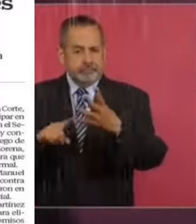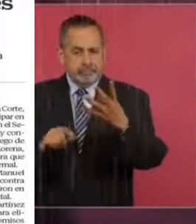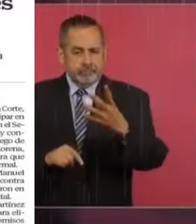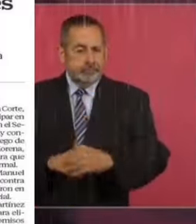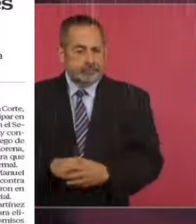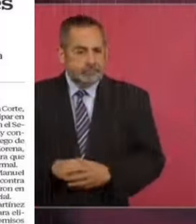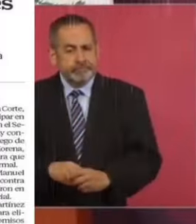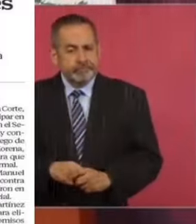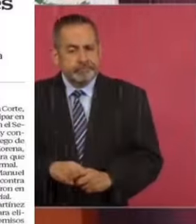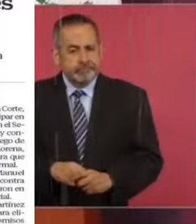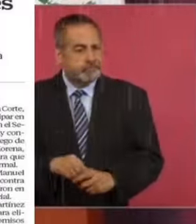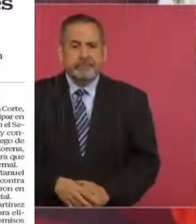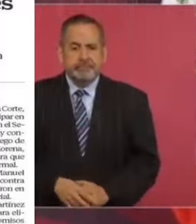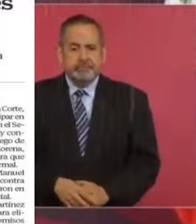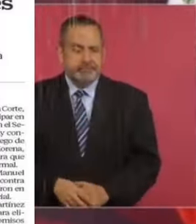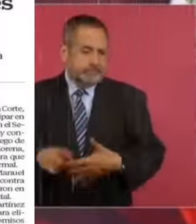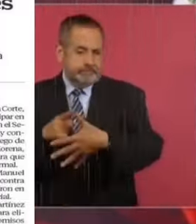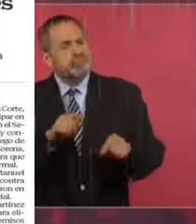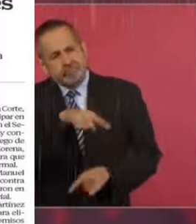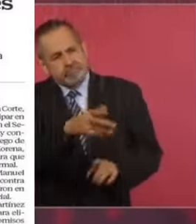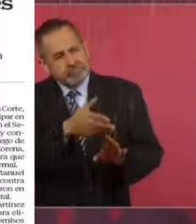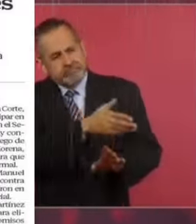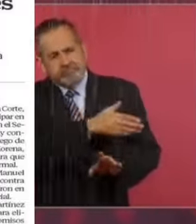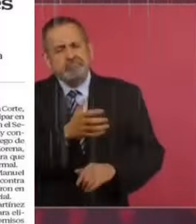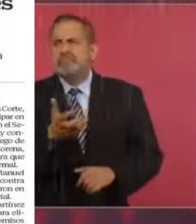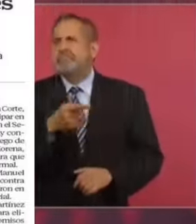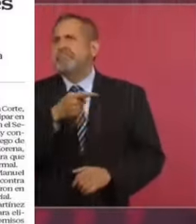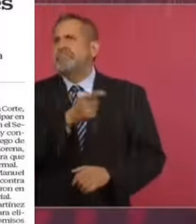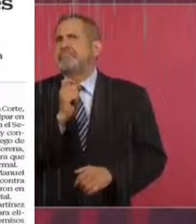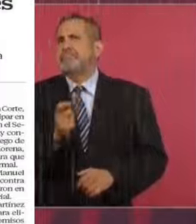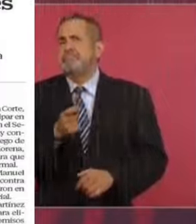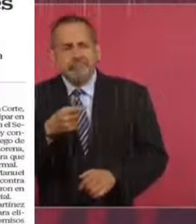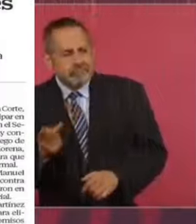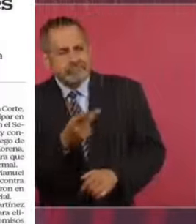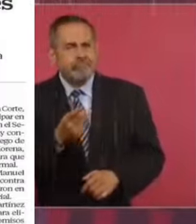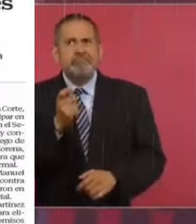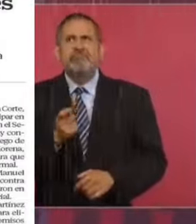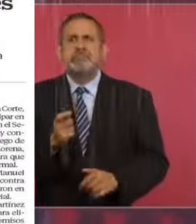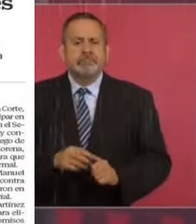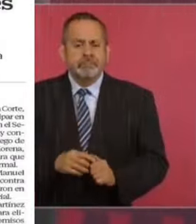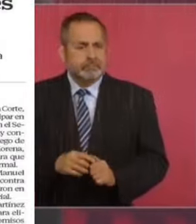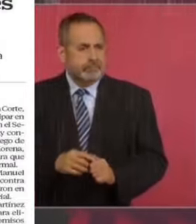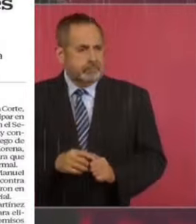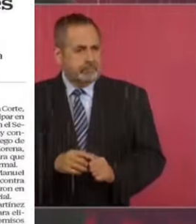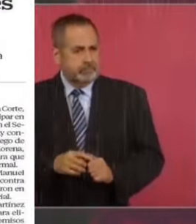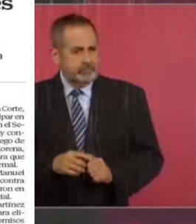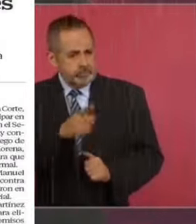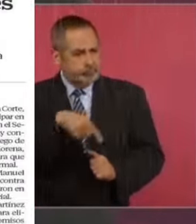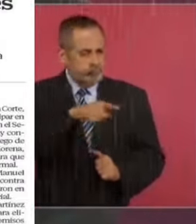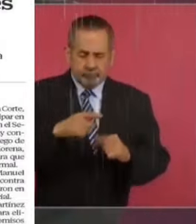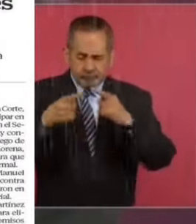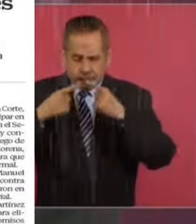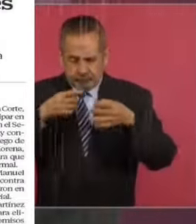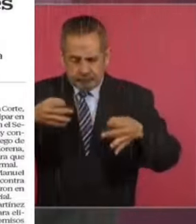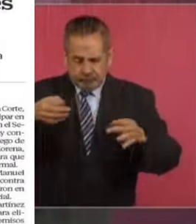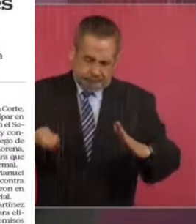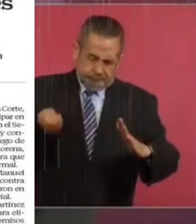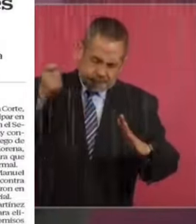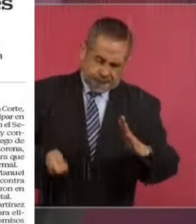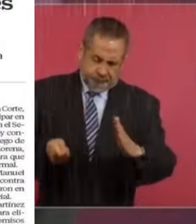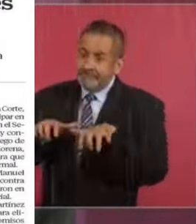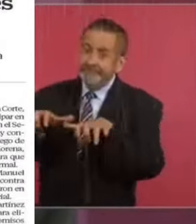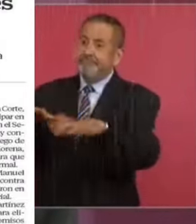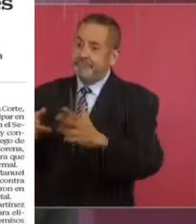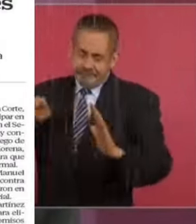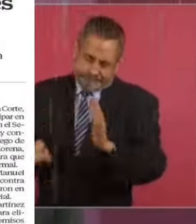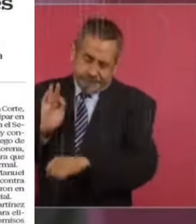¿por qué dejan en libertad a delincuentes? 5, ¿qué han resuelto en favor de la mayoría del